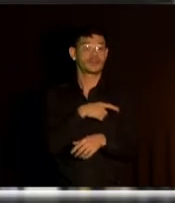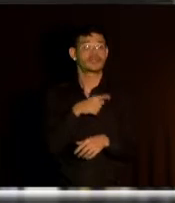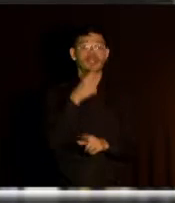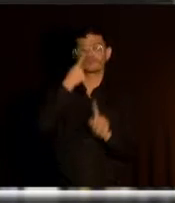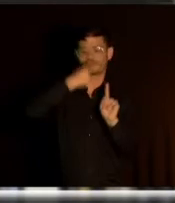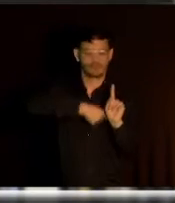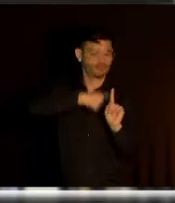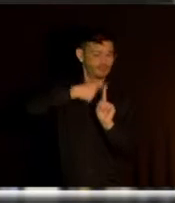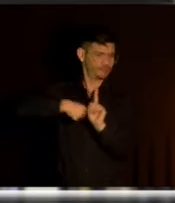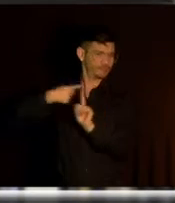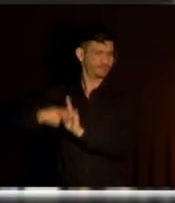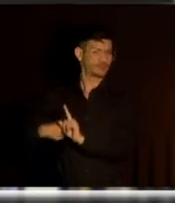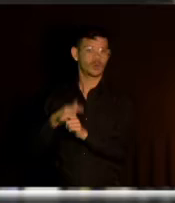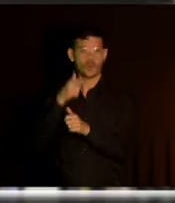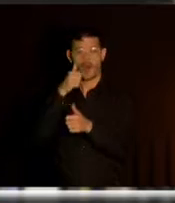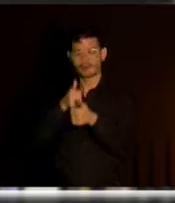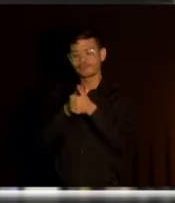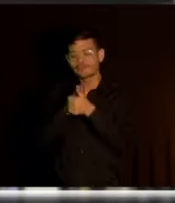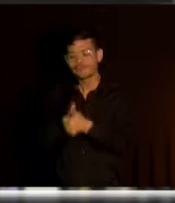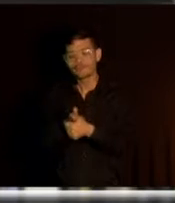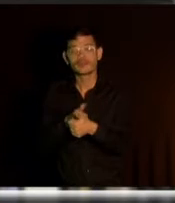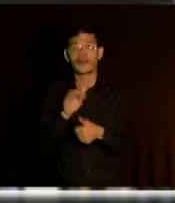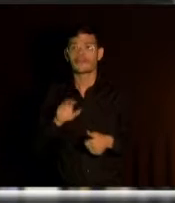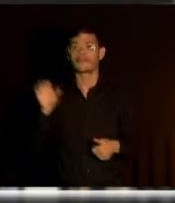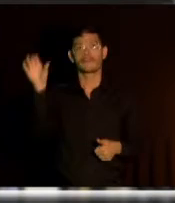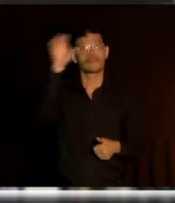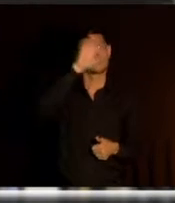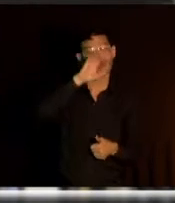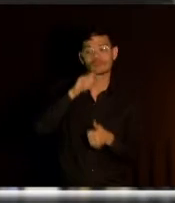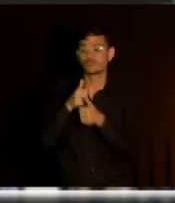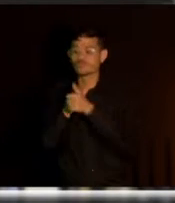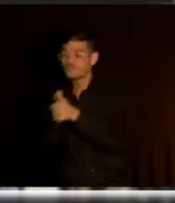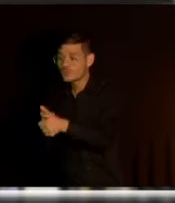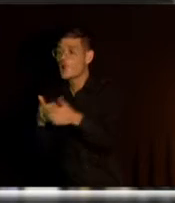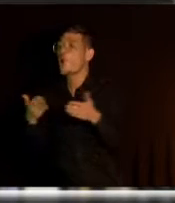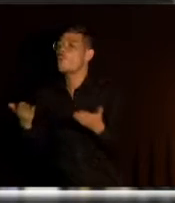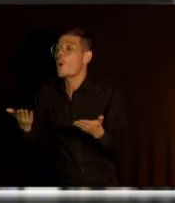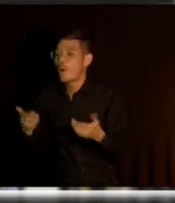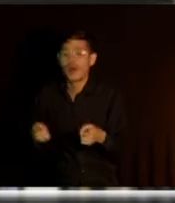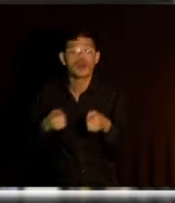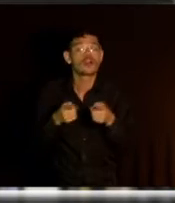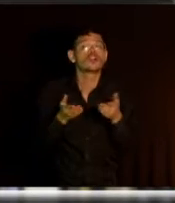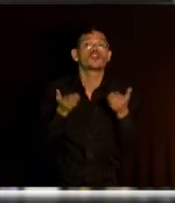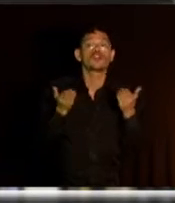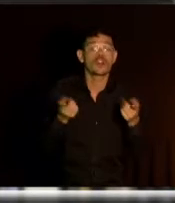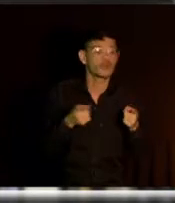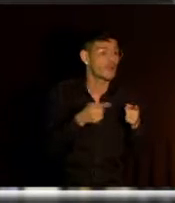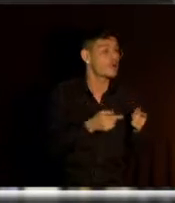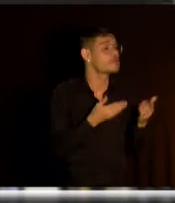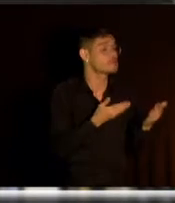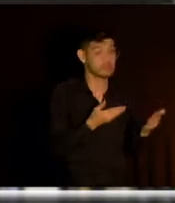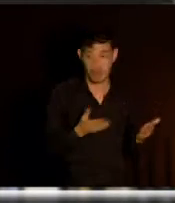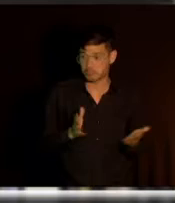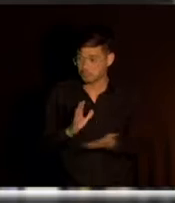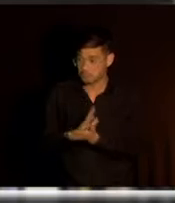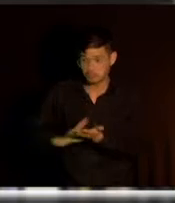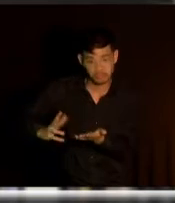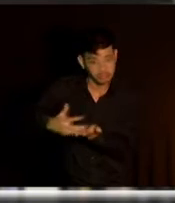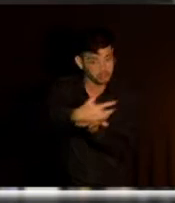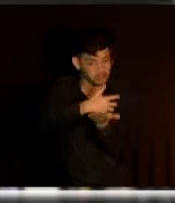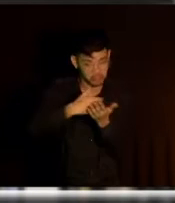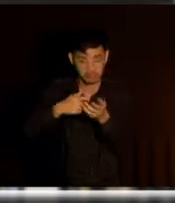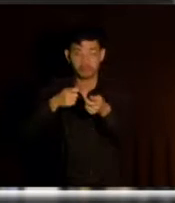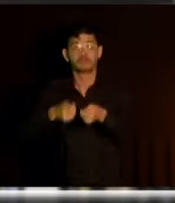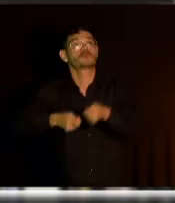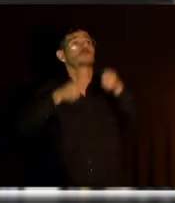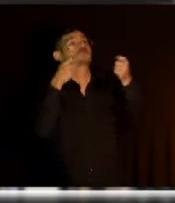países y se retroalimenta absolutamente directamente al IPC la información que se recibe y el estatus en